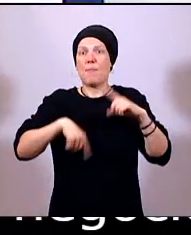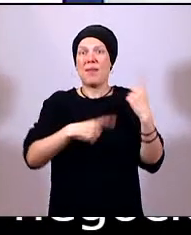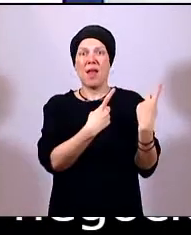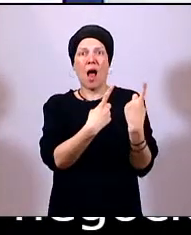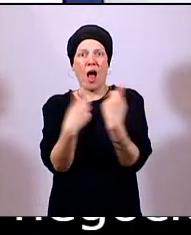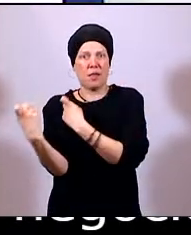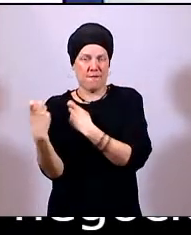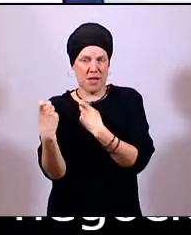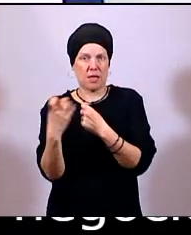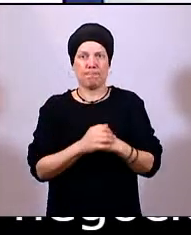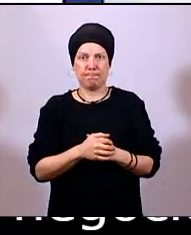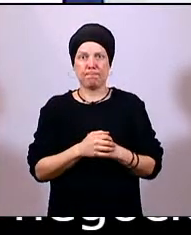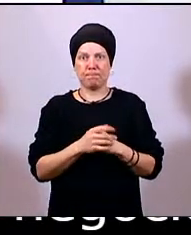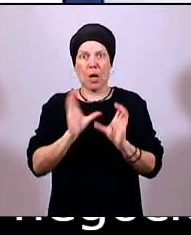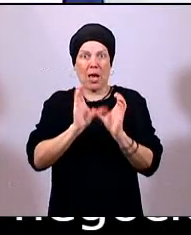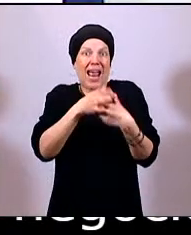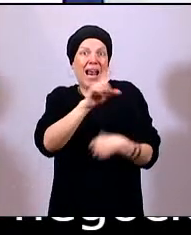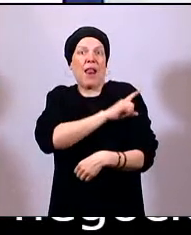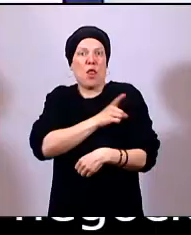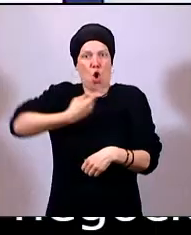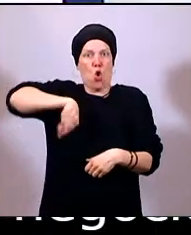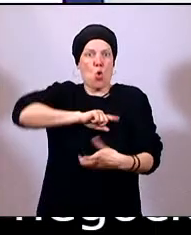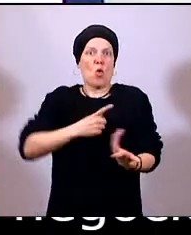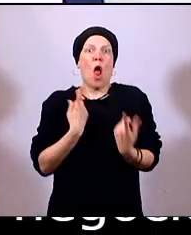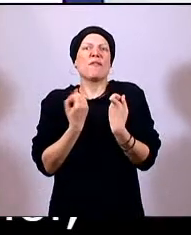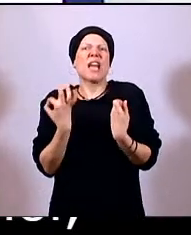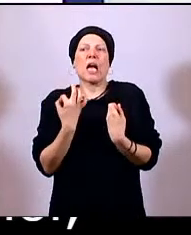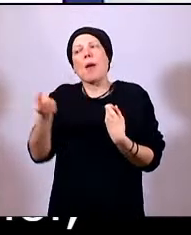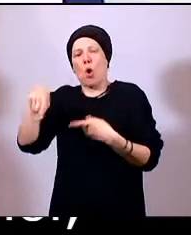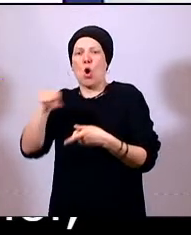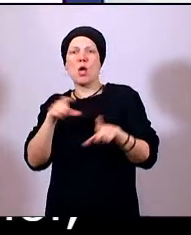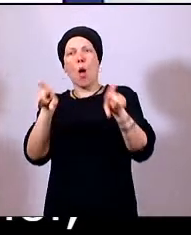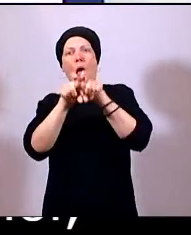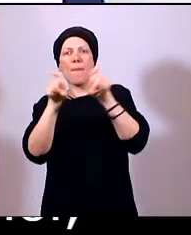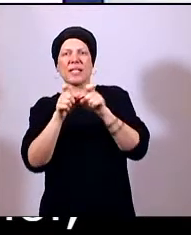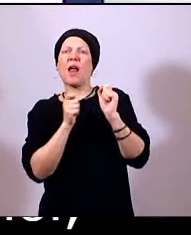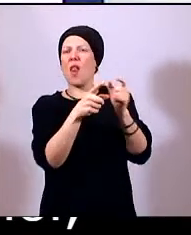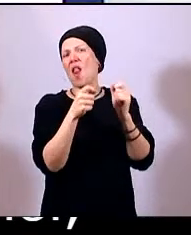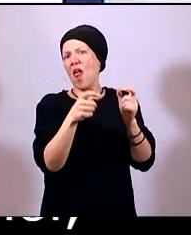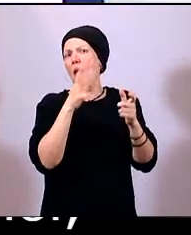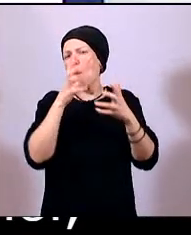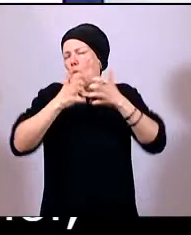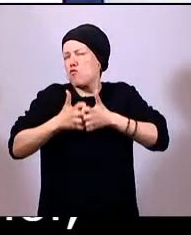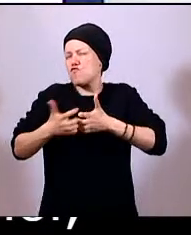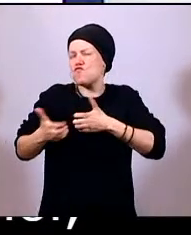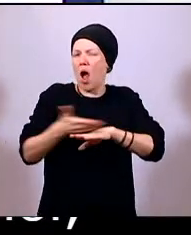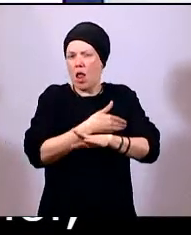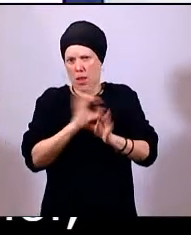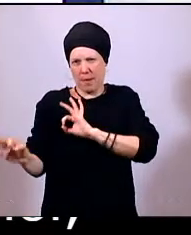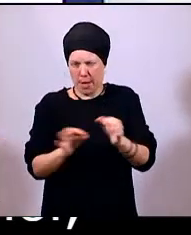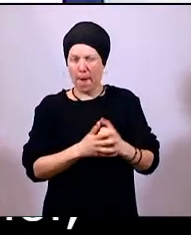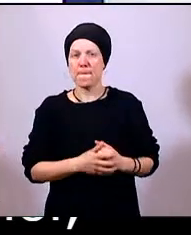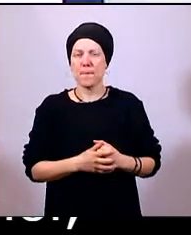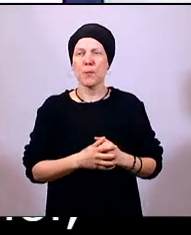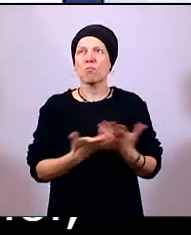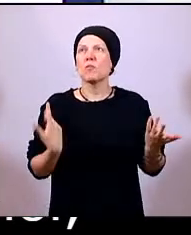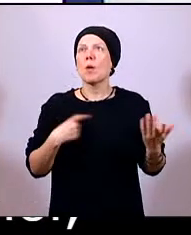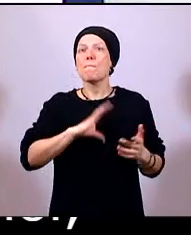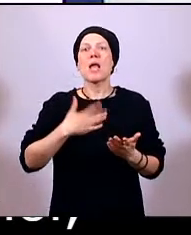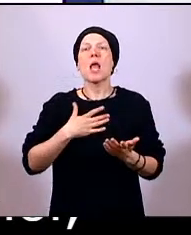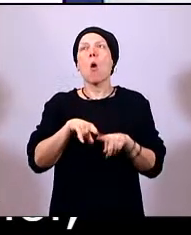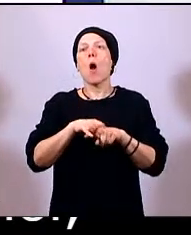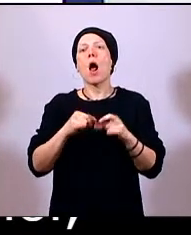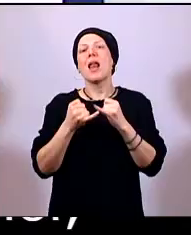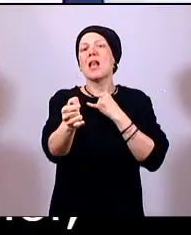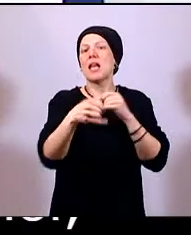necesitan nuestros ejércitos. Entonces, mañana detallaremos, tenemos un plan con las líneas